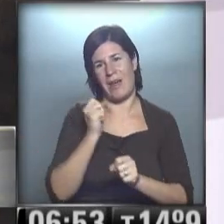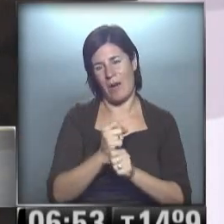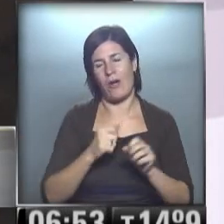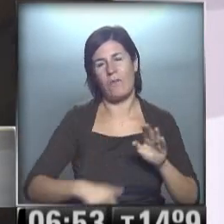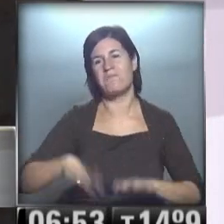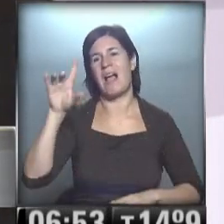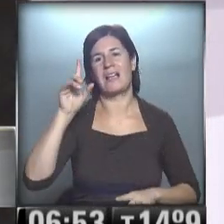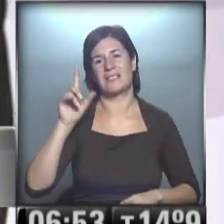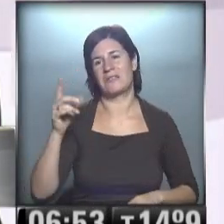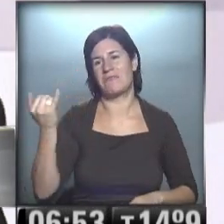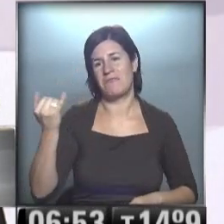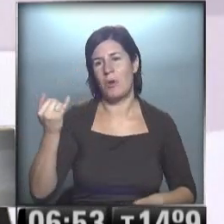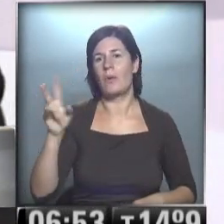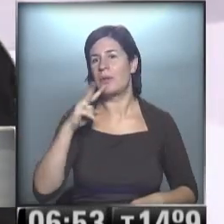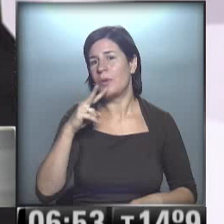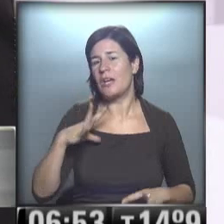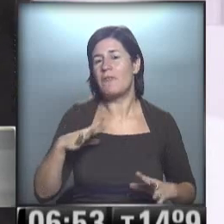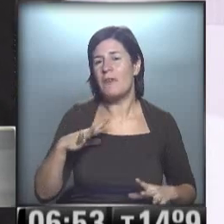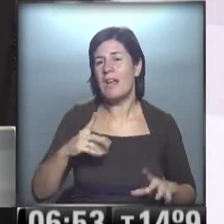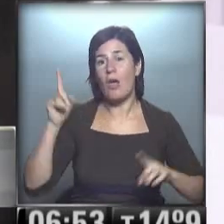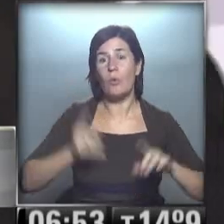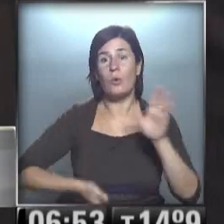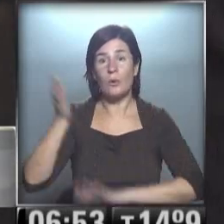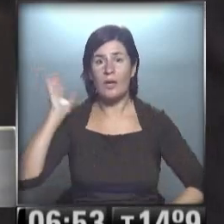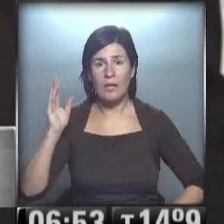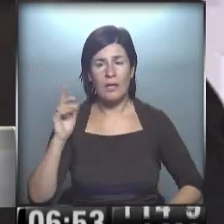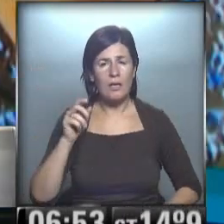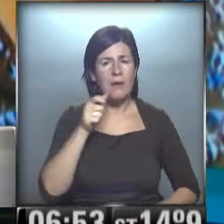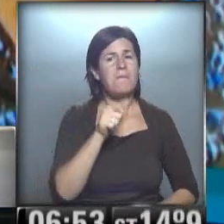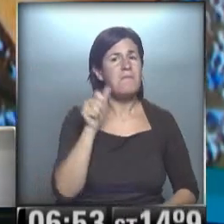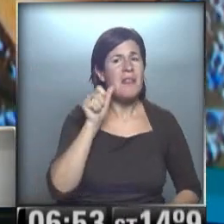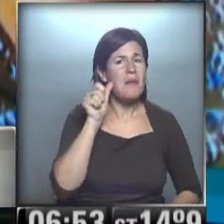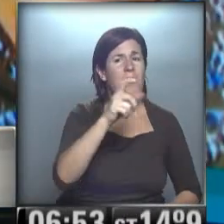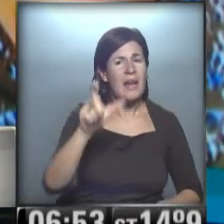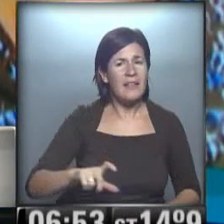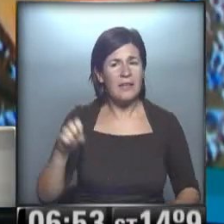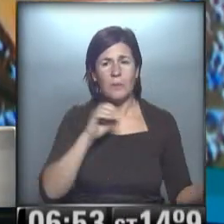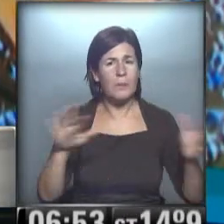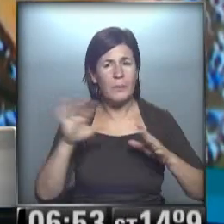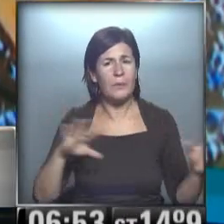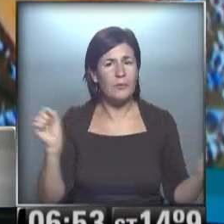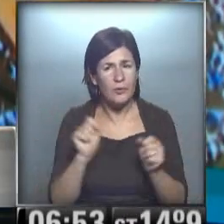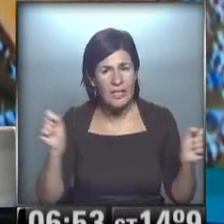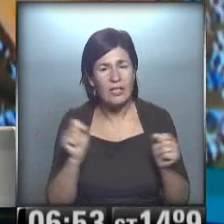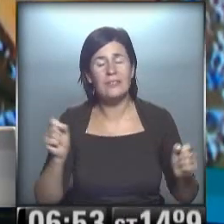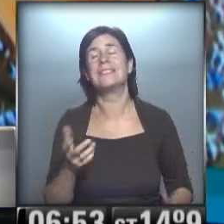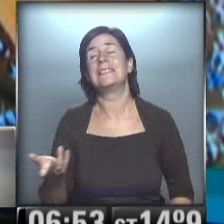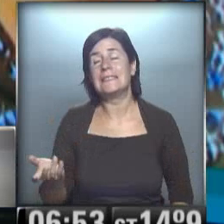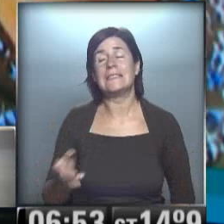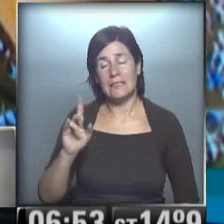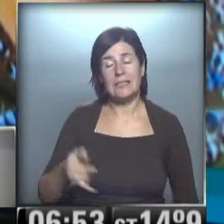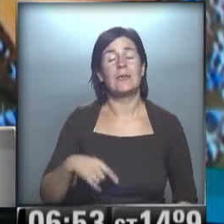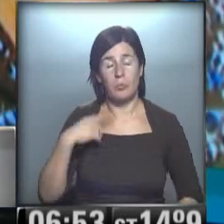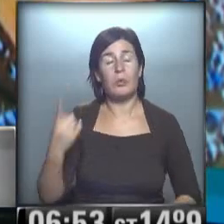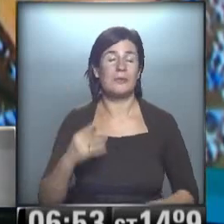población. Así es. Un fin de semana largo. ¿Dice que va a estar ventoso y frío en la costa? Mira, tenemos un pronóstico justamente para las zonas turísticas. Lo vamos a ver